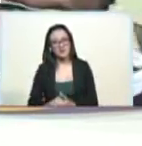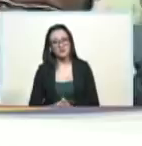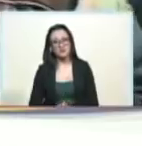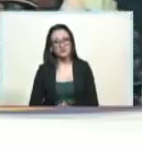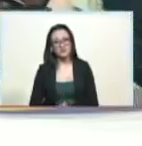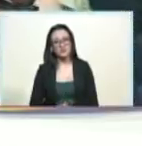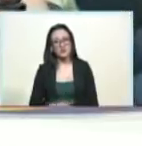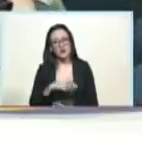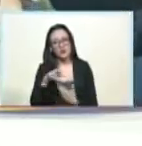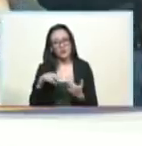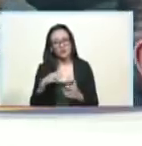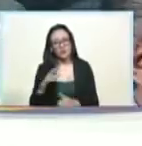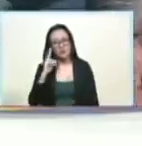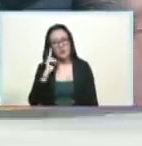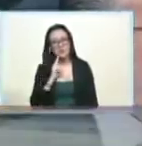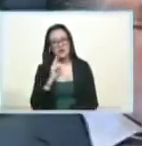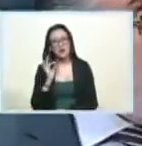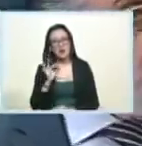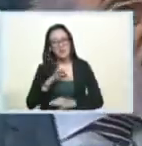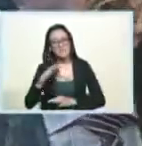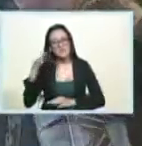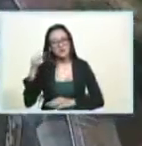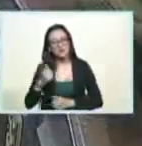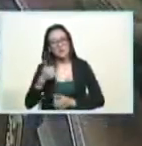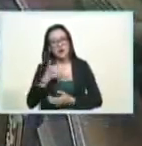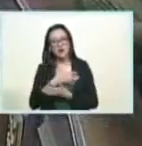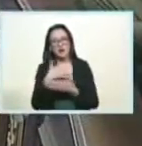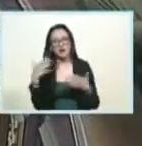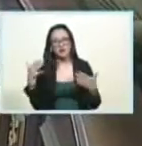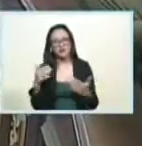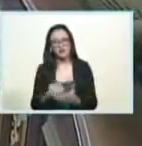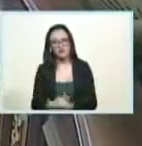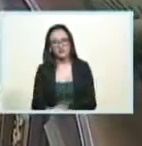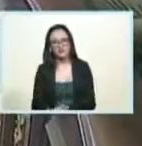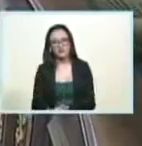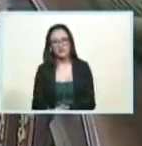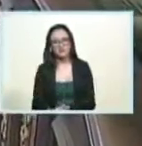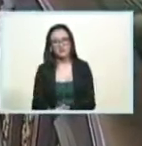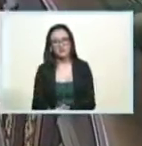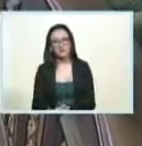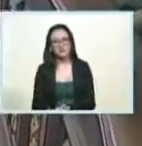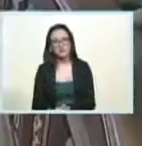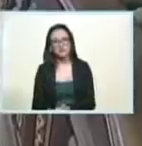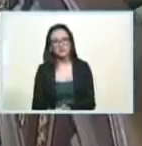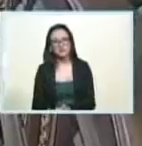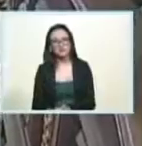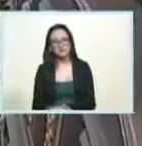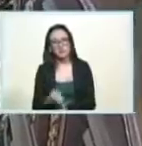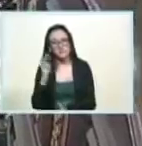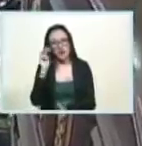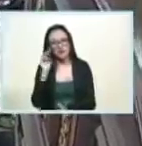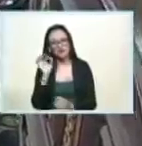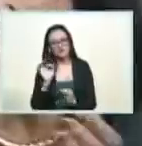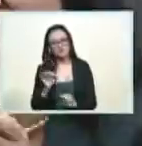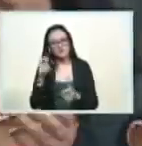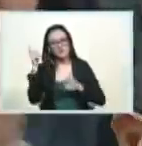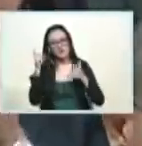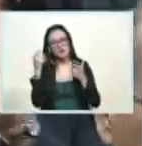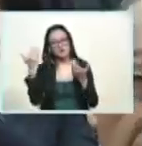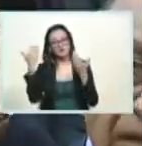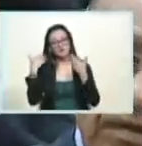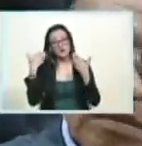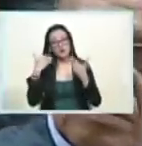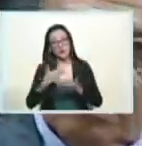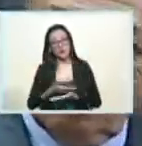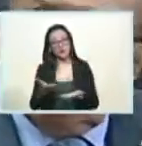todo, con el espíritu renovador más grande que solo un maestro como Hugo Chávez pudiera